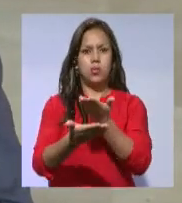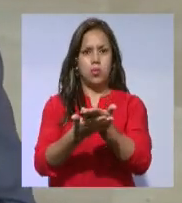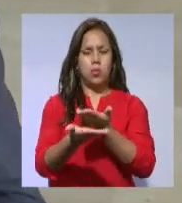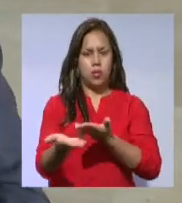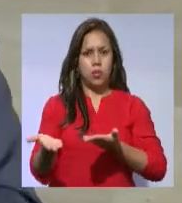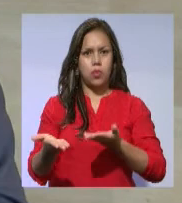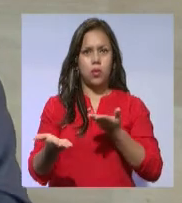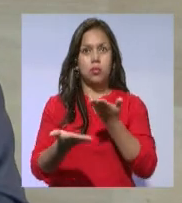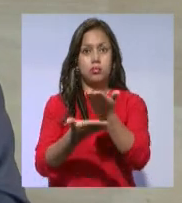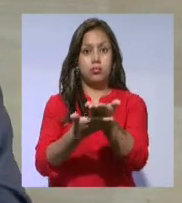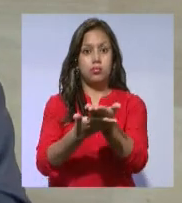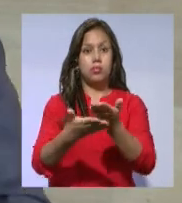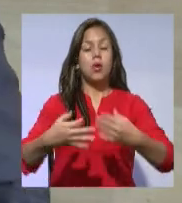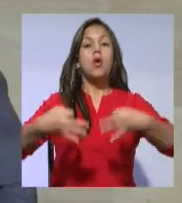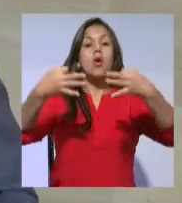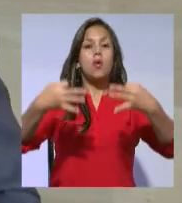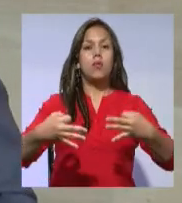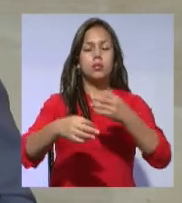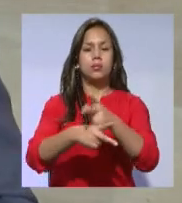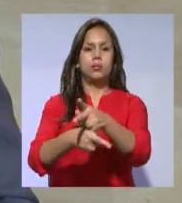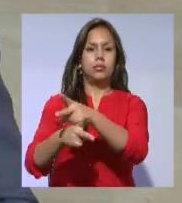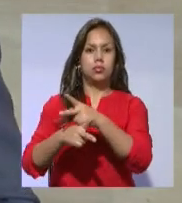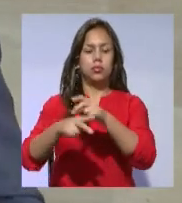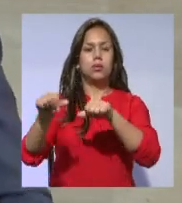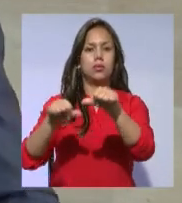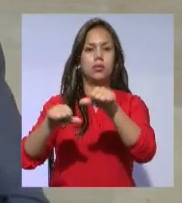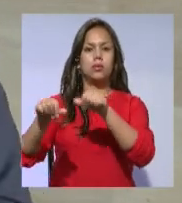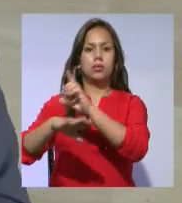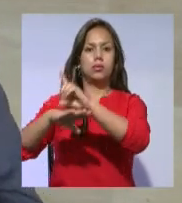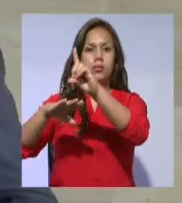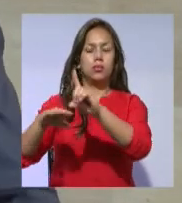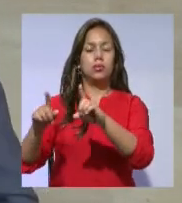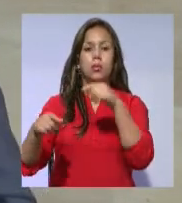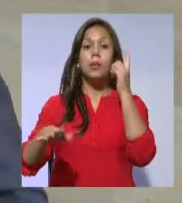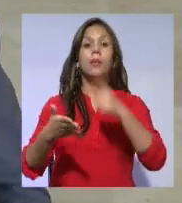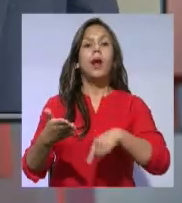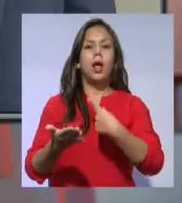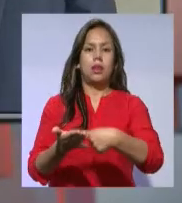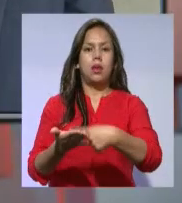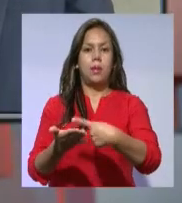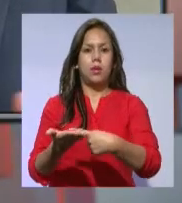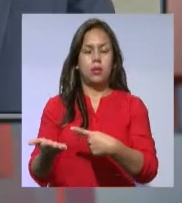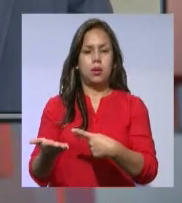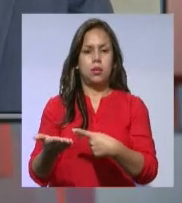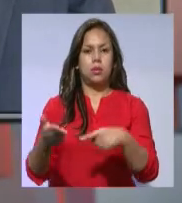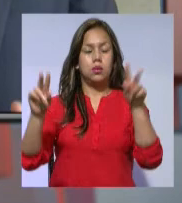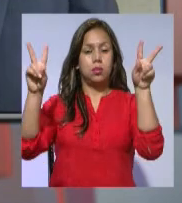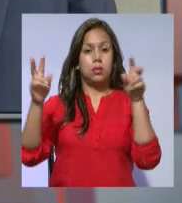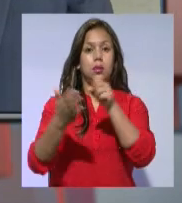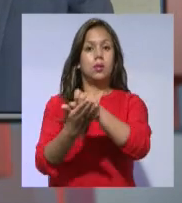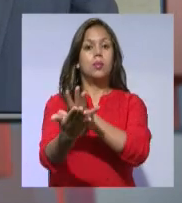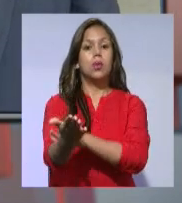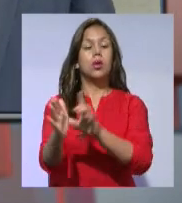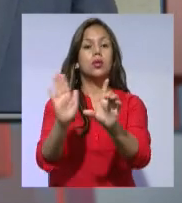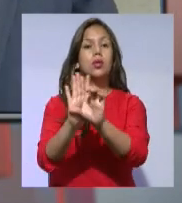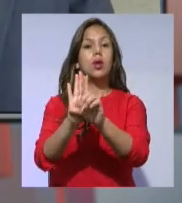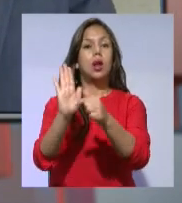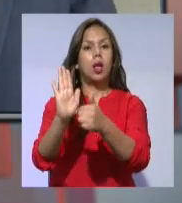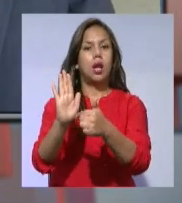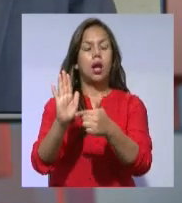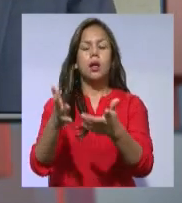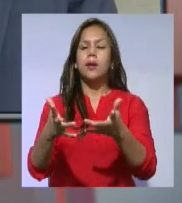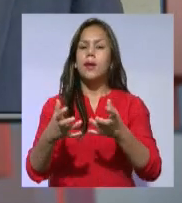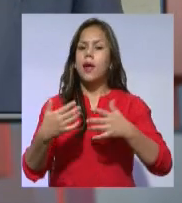será presentada formalmente ante el consejo de administración legislativa para que sea debatido en el marco del proyecto de ley que busca